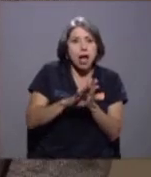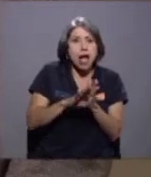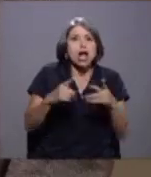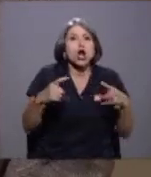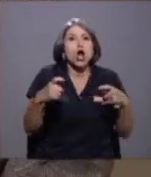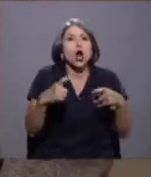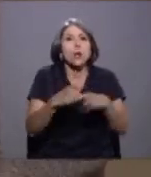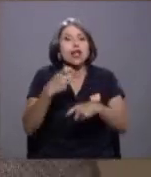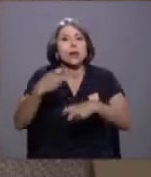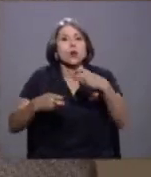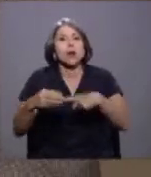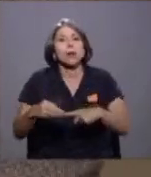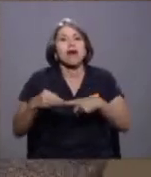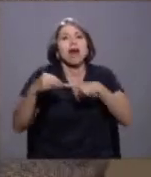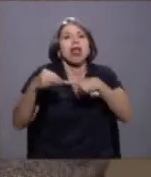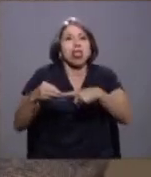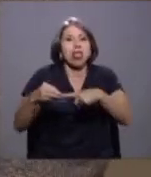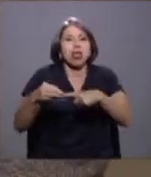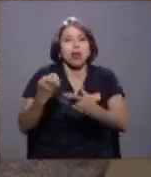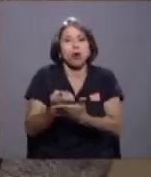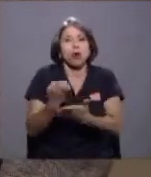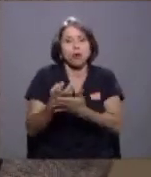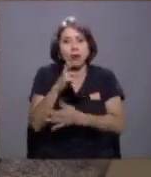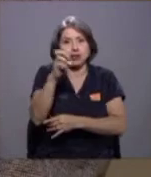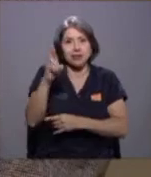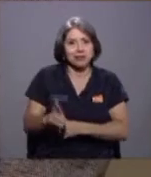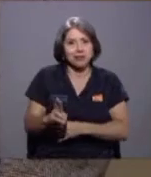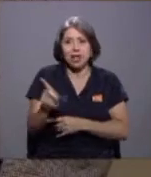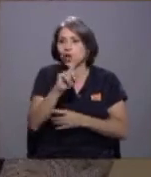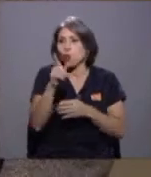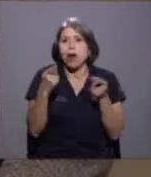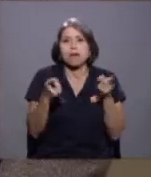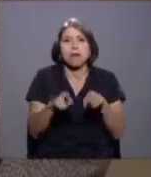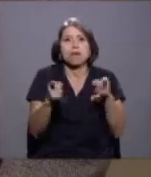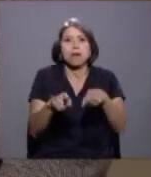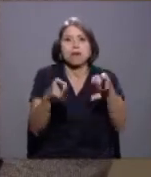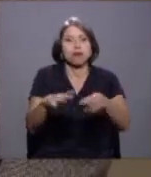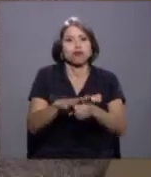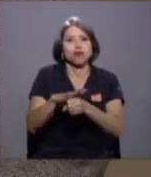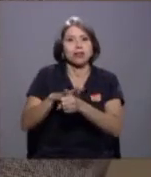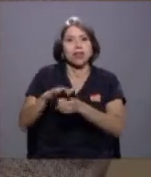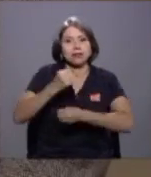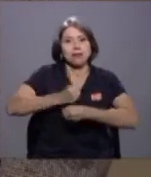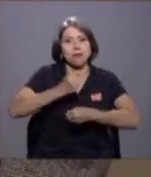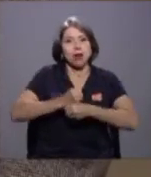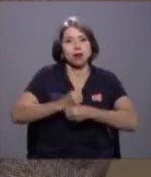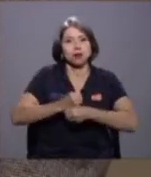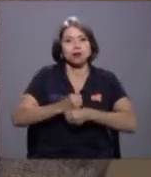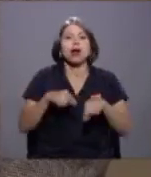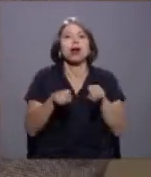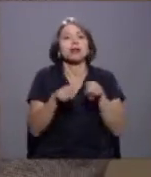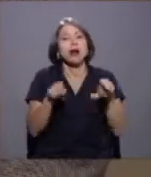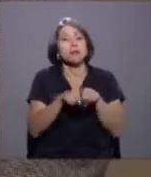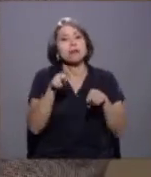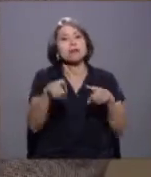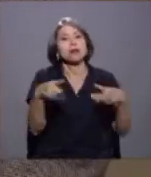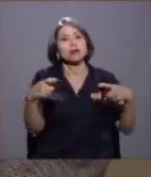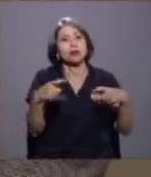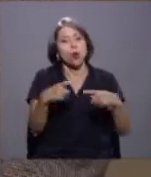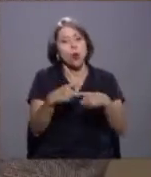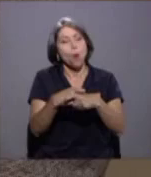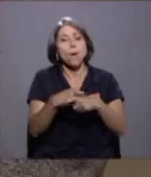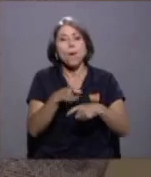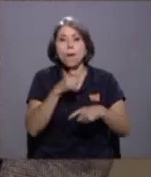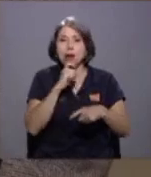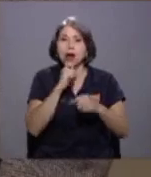economía costarricense de que no está generando suficientes empleos. Esto se nos complica además con